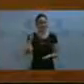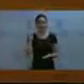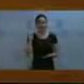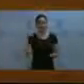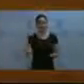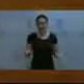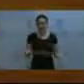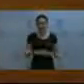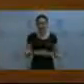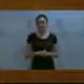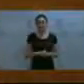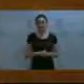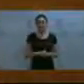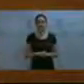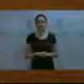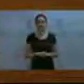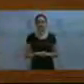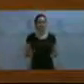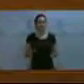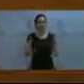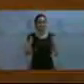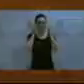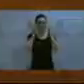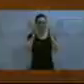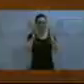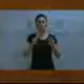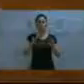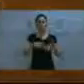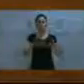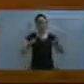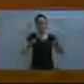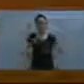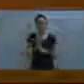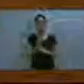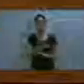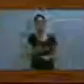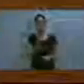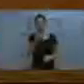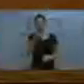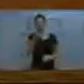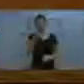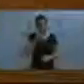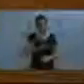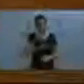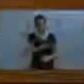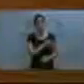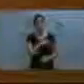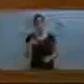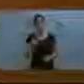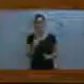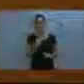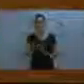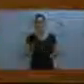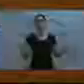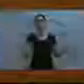lógico que la planteen en este órgano, en este Parlamento. Si ustedes realmente quieren saber, y el resto de los grupos quieren saber cuál es la intencionalidad, en qué se